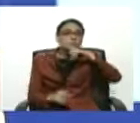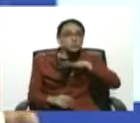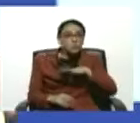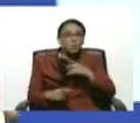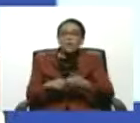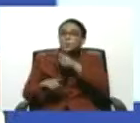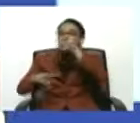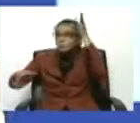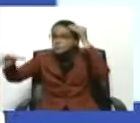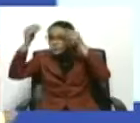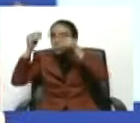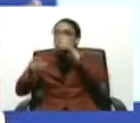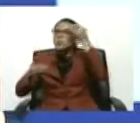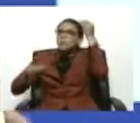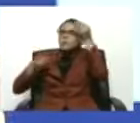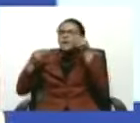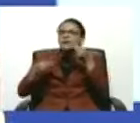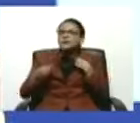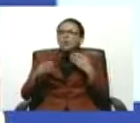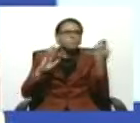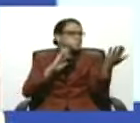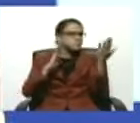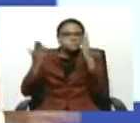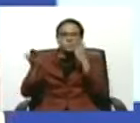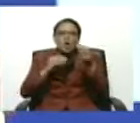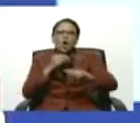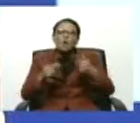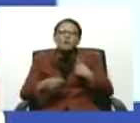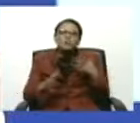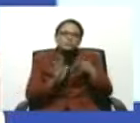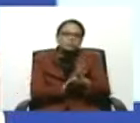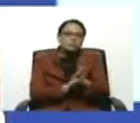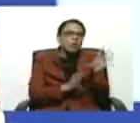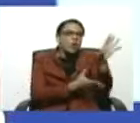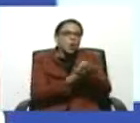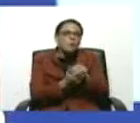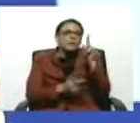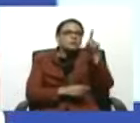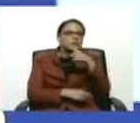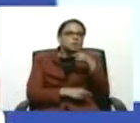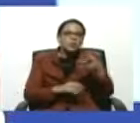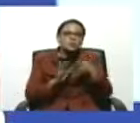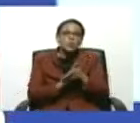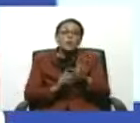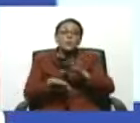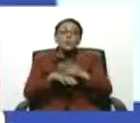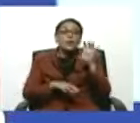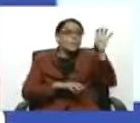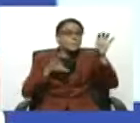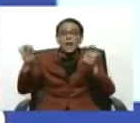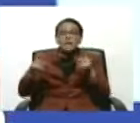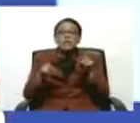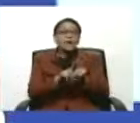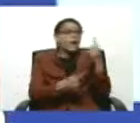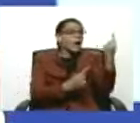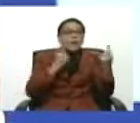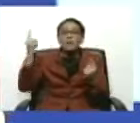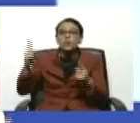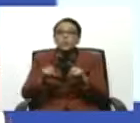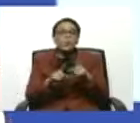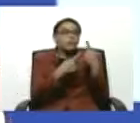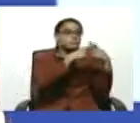la nuestra experiencia China y cómo podrían aplicarlo a su situación donde cada país tiene una situación totalmente distinta y cómo se